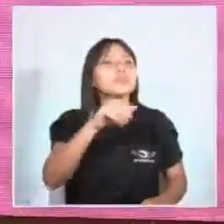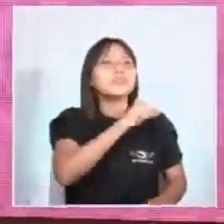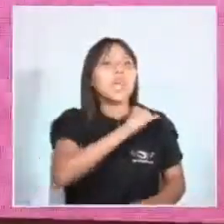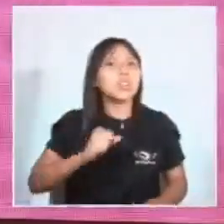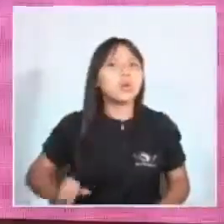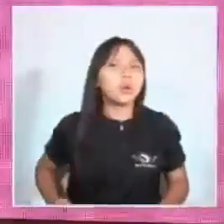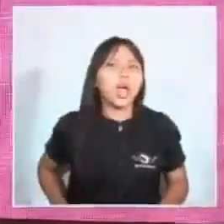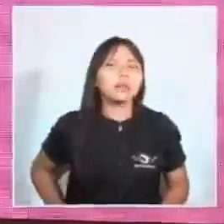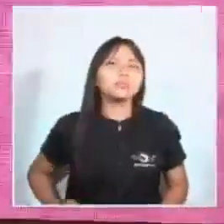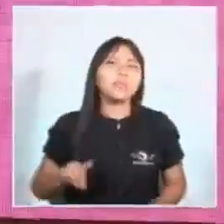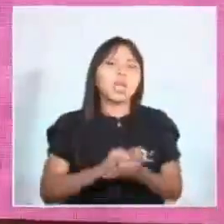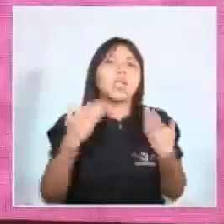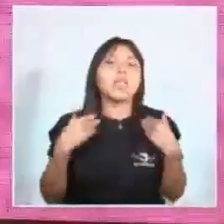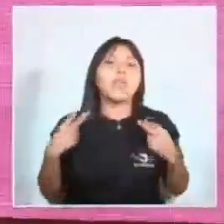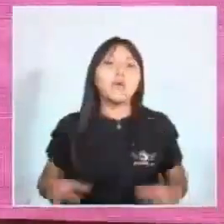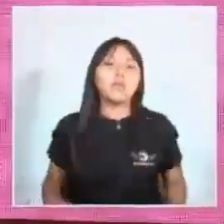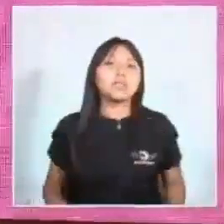con florecitas, ¿sí usted?